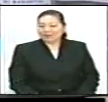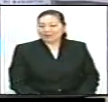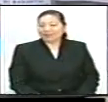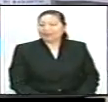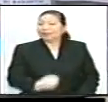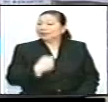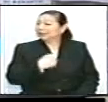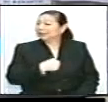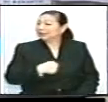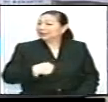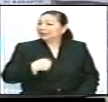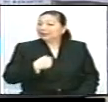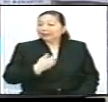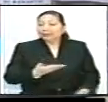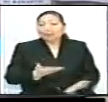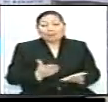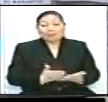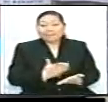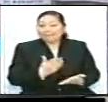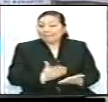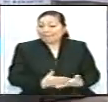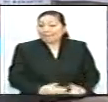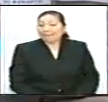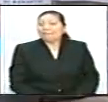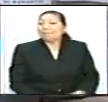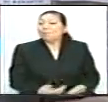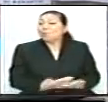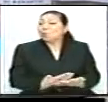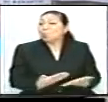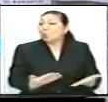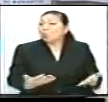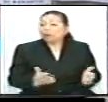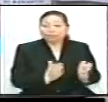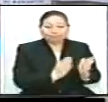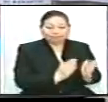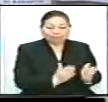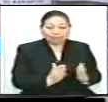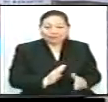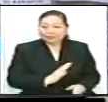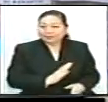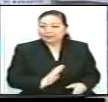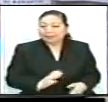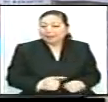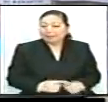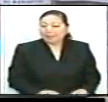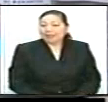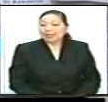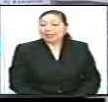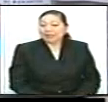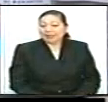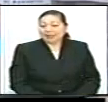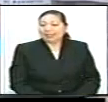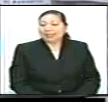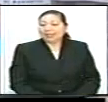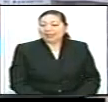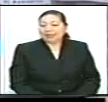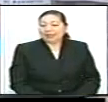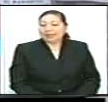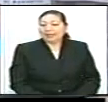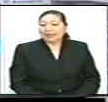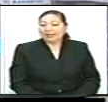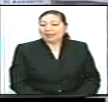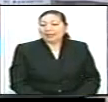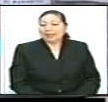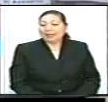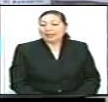Y lamentablemente es problema de que no hay una debida estructuración del Estado. Perdón, señor ministro, señor